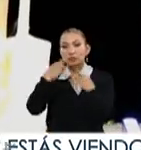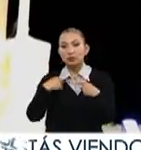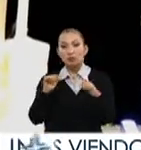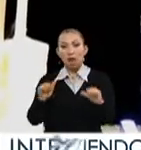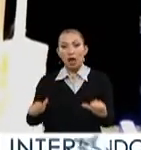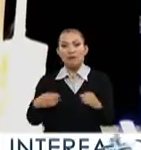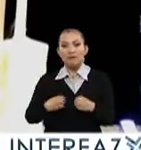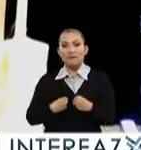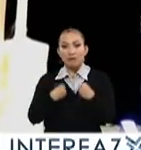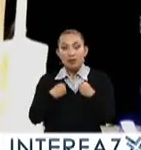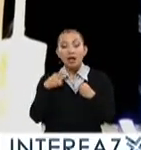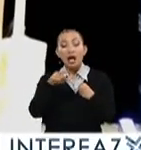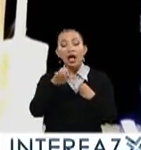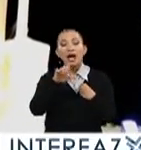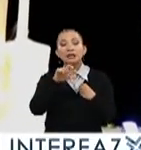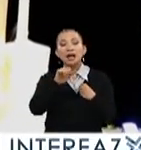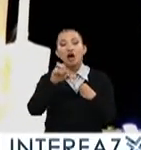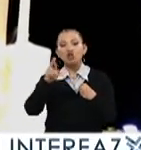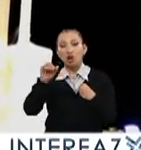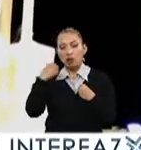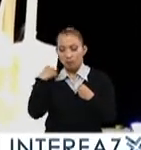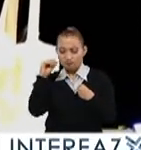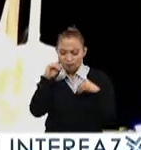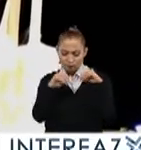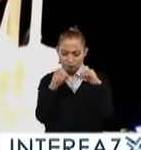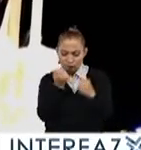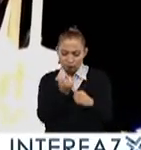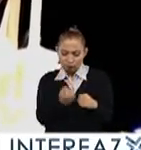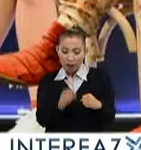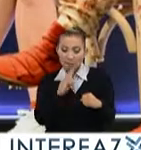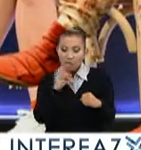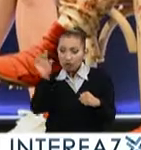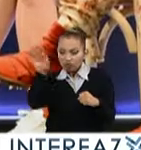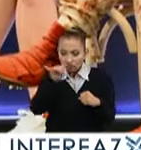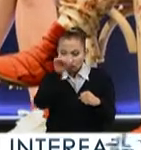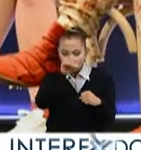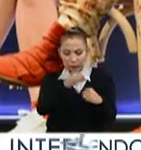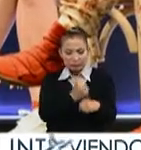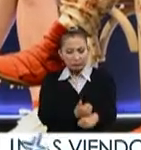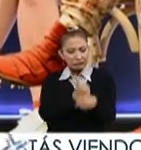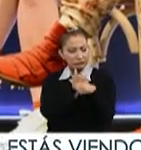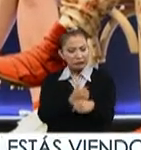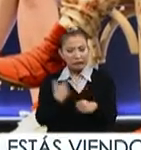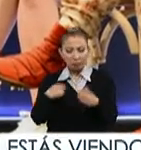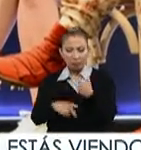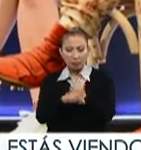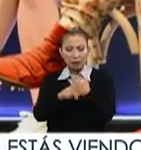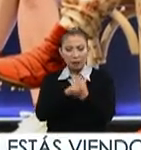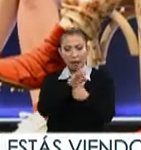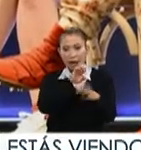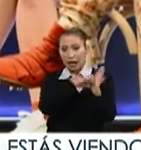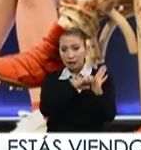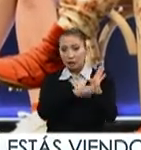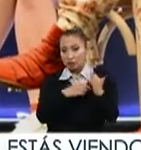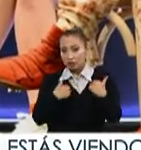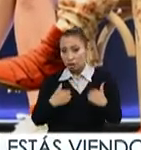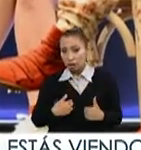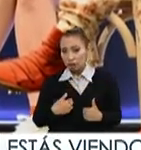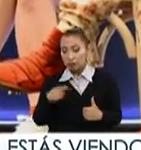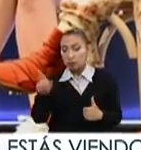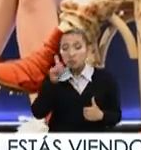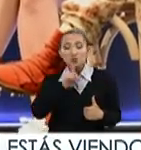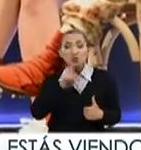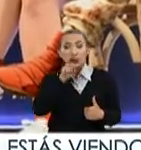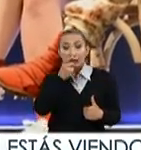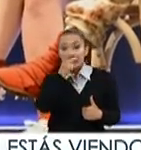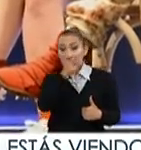sobrevivientes. Elsa Osorio une con maestría y sensibilidad las voces de una tragedia que ahonda en conflictos éticos y humanos. La